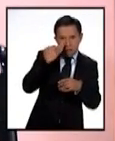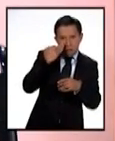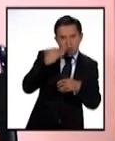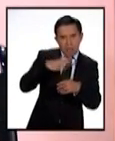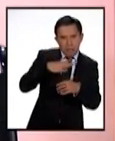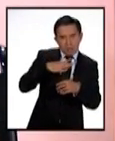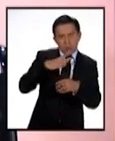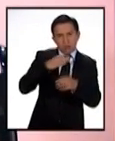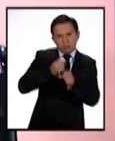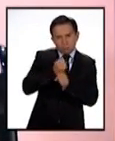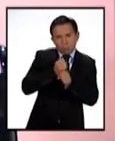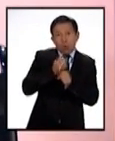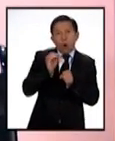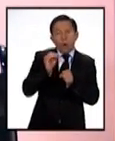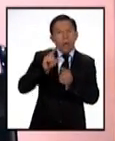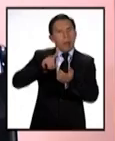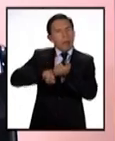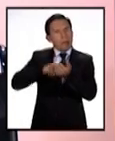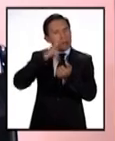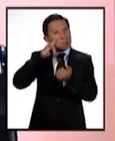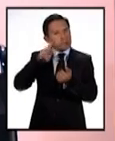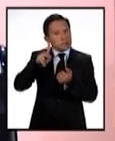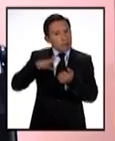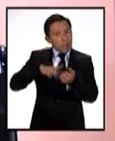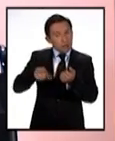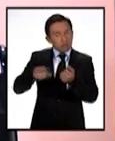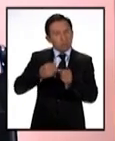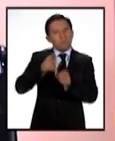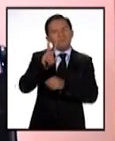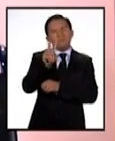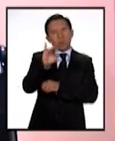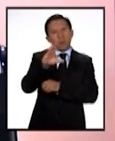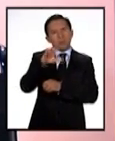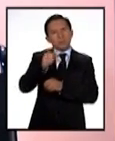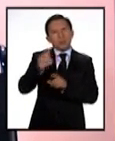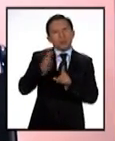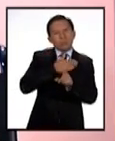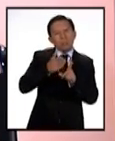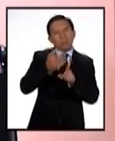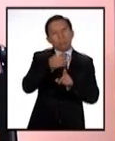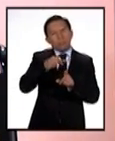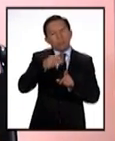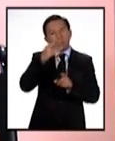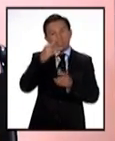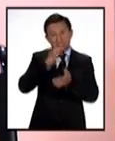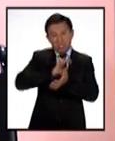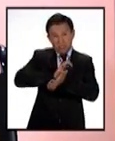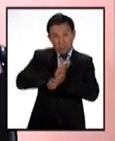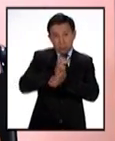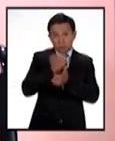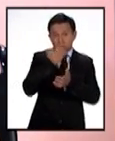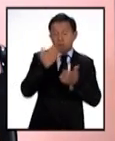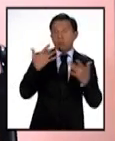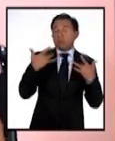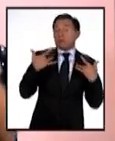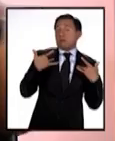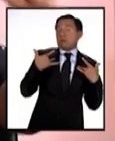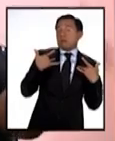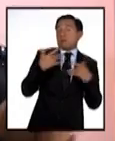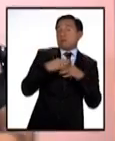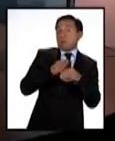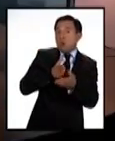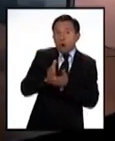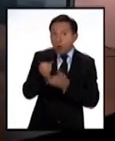está permitiendo la reproducción de las mismas y por lo tanto es más fácil que se reproduzcan